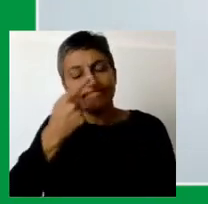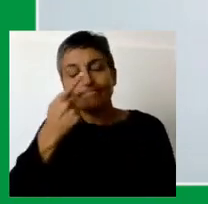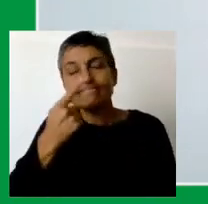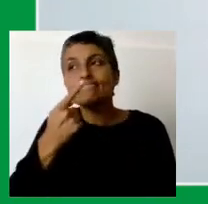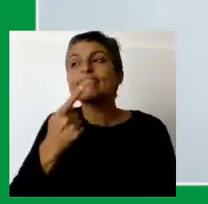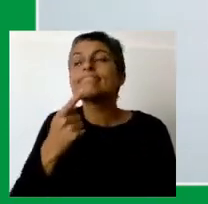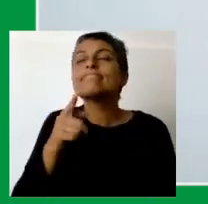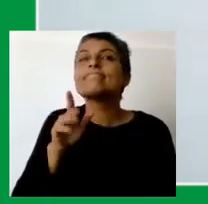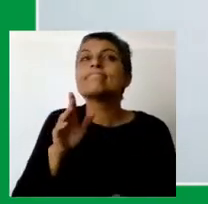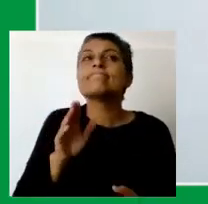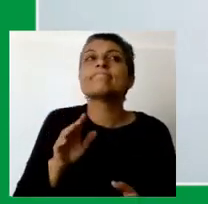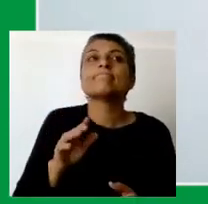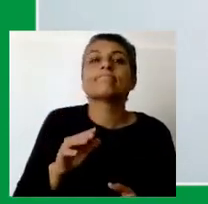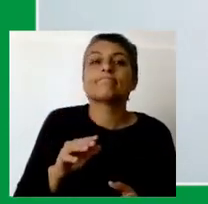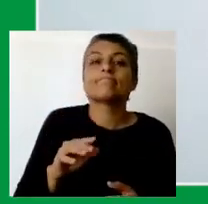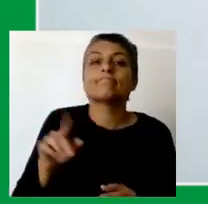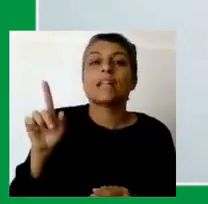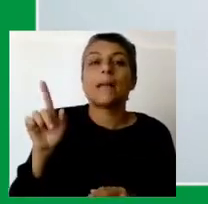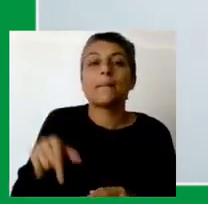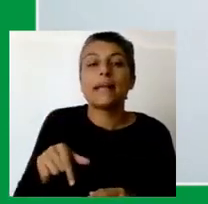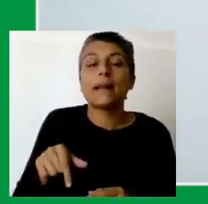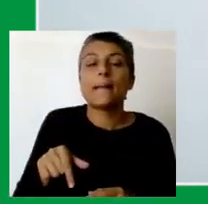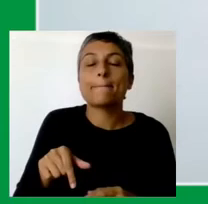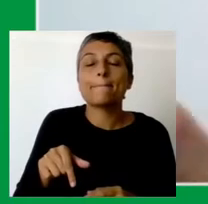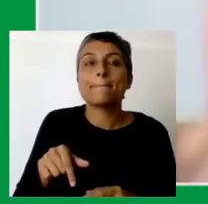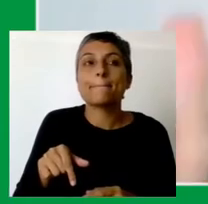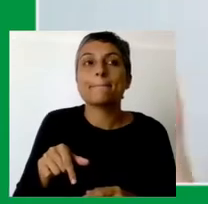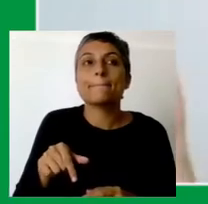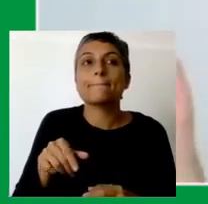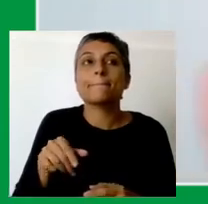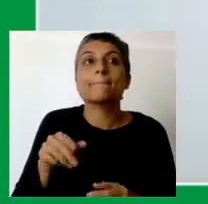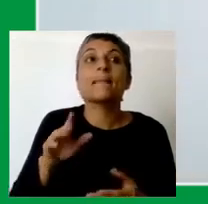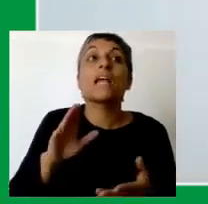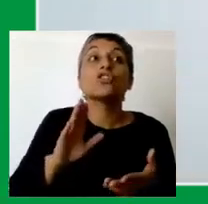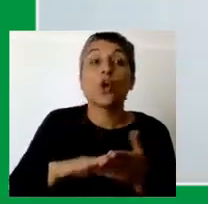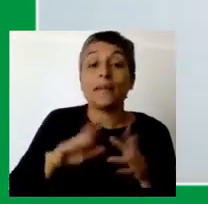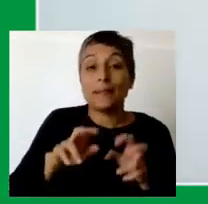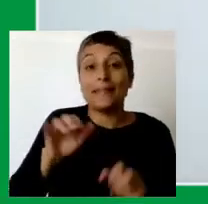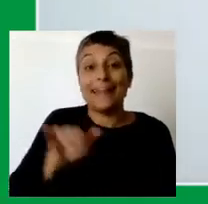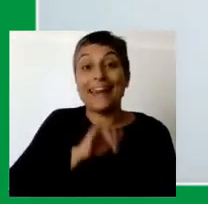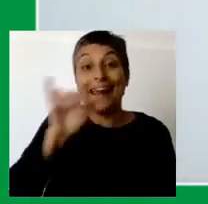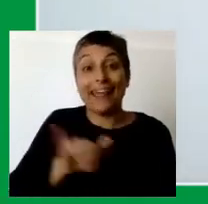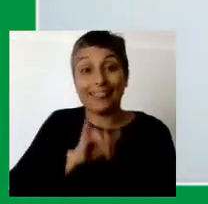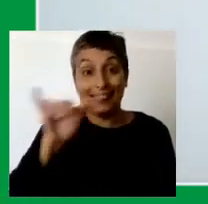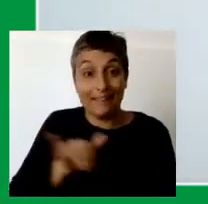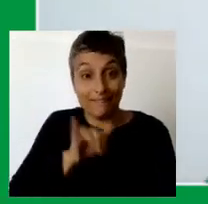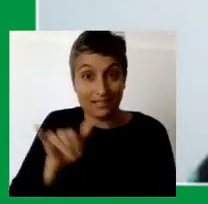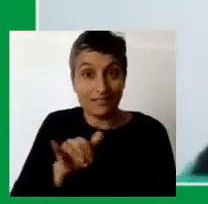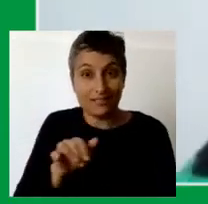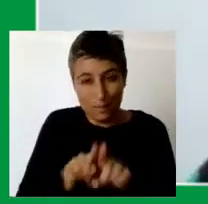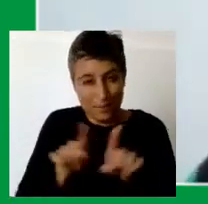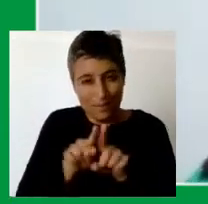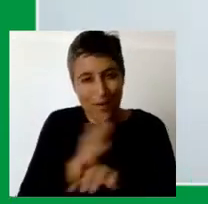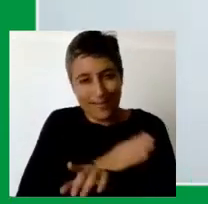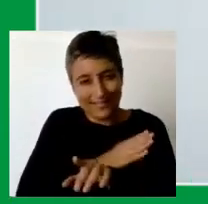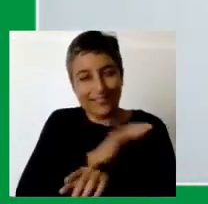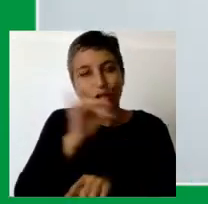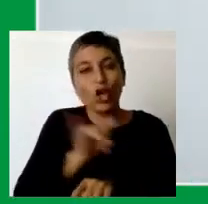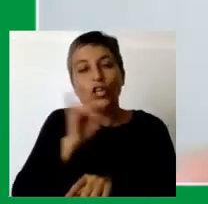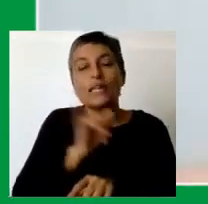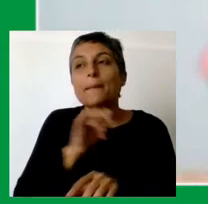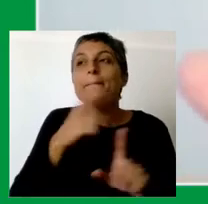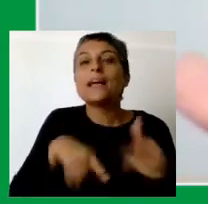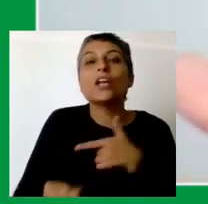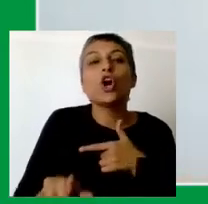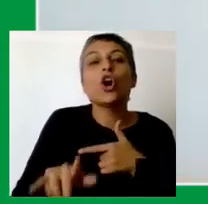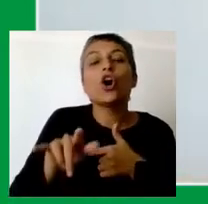llama, basado, digamos, en narrativas transmedia, las narrativas, como hablábamos, pero que se cuentan a través